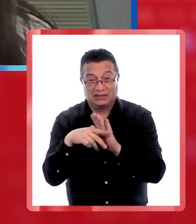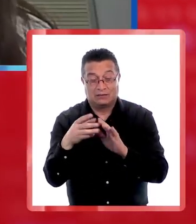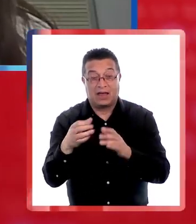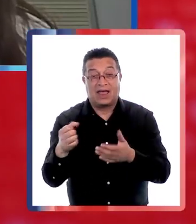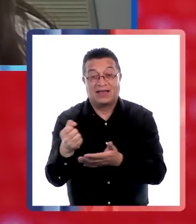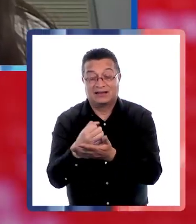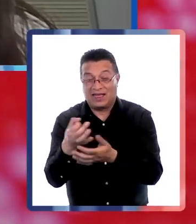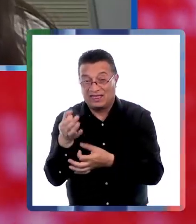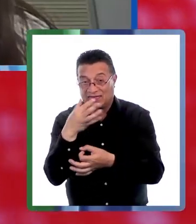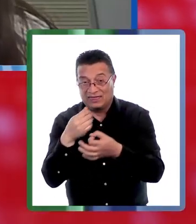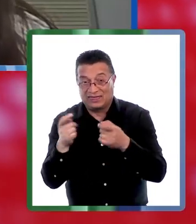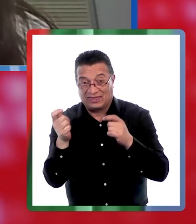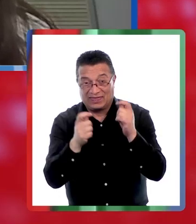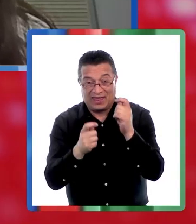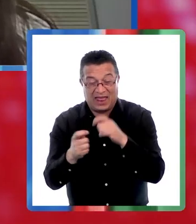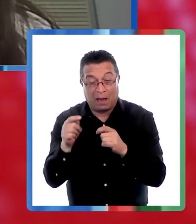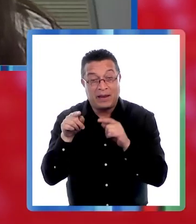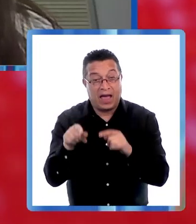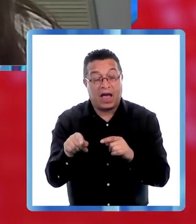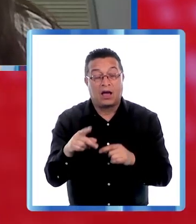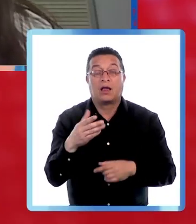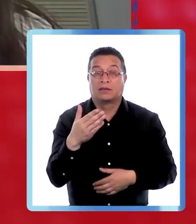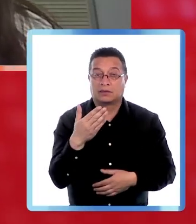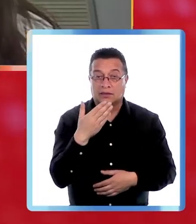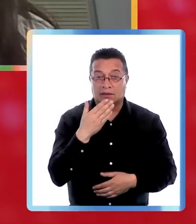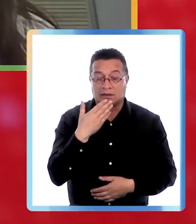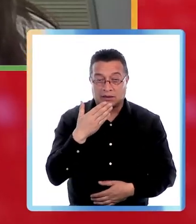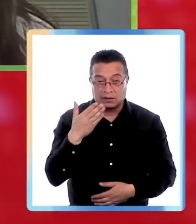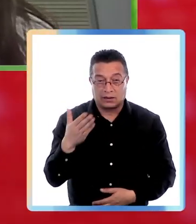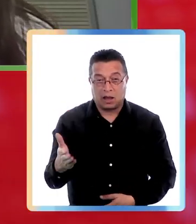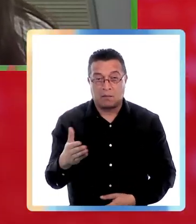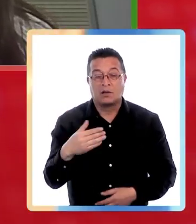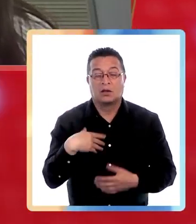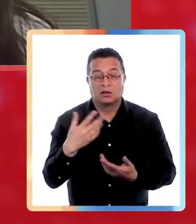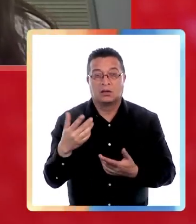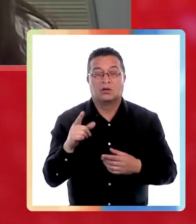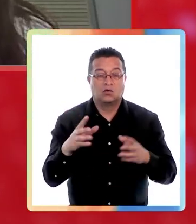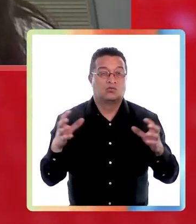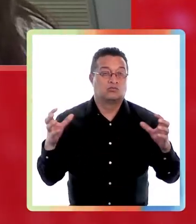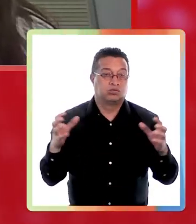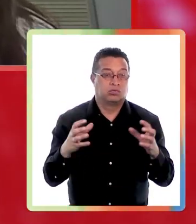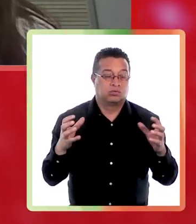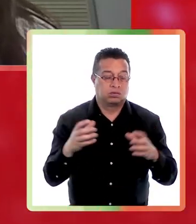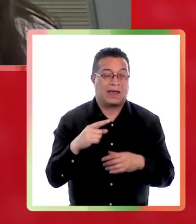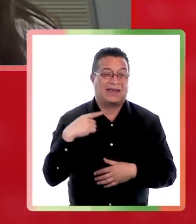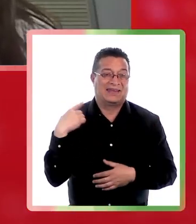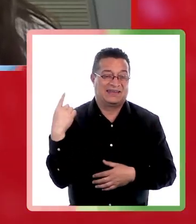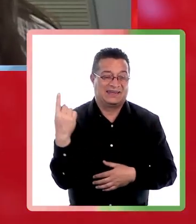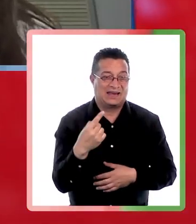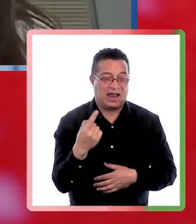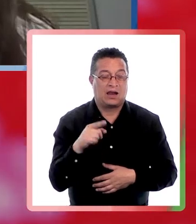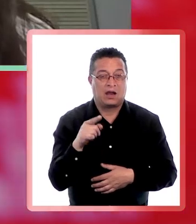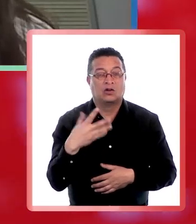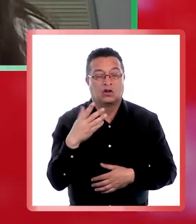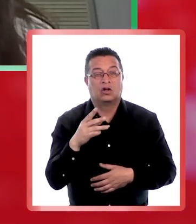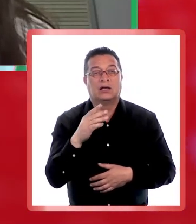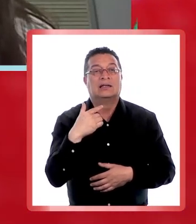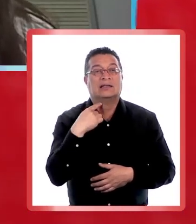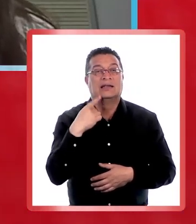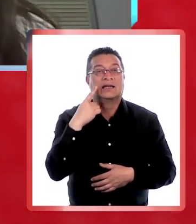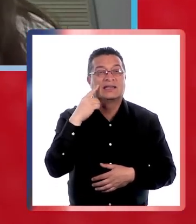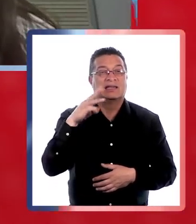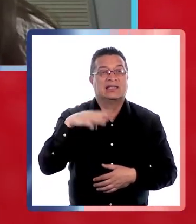terapéutico, o sea, el esquema de tratamiento que uno da, también es un poquito más agresivo. En general, estos van todos a